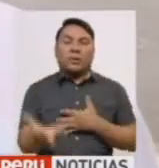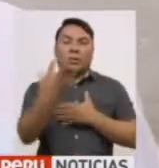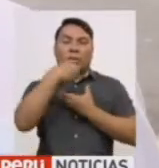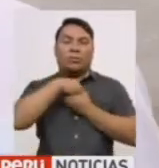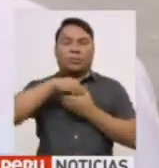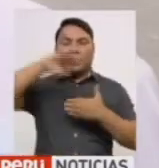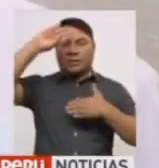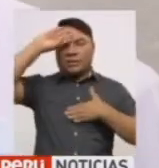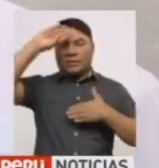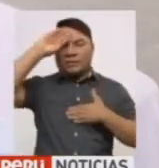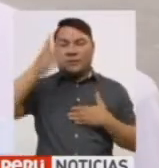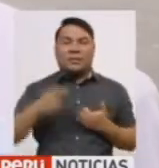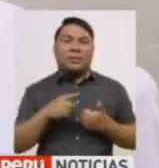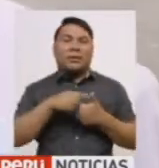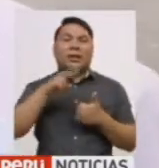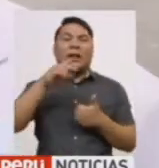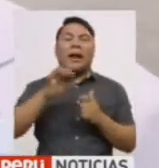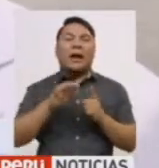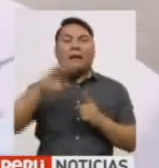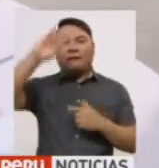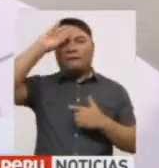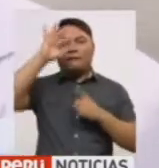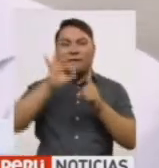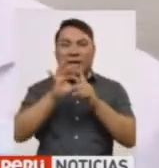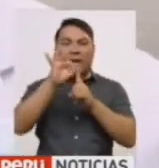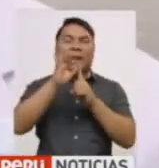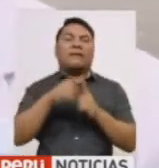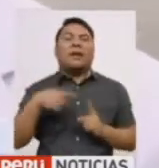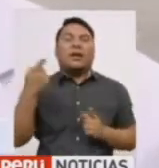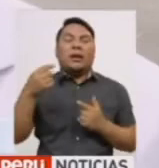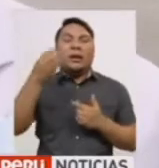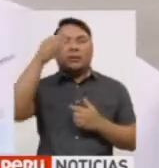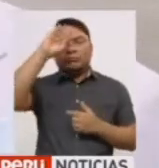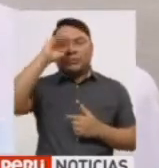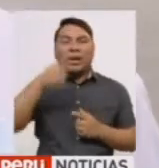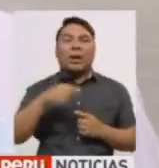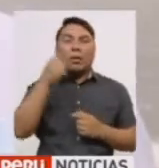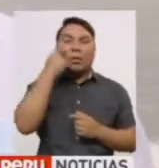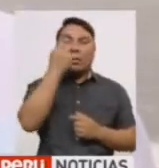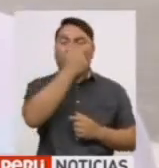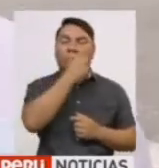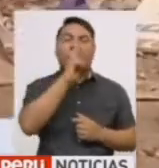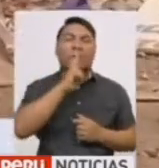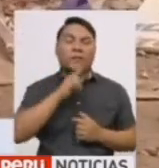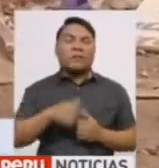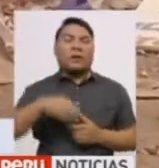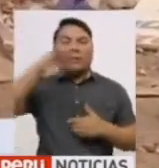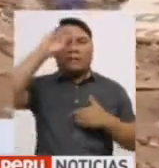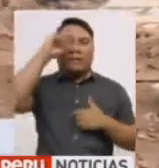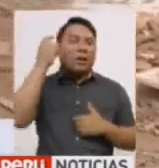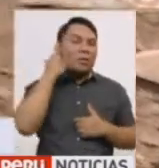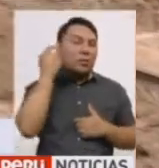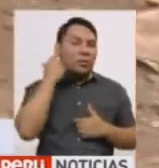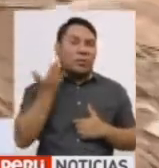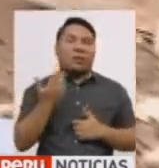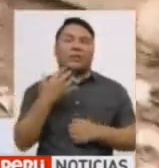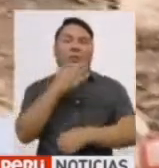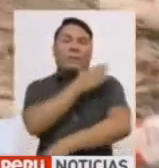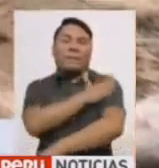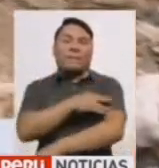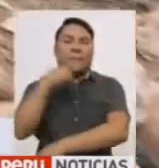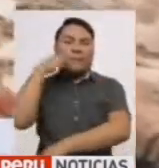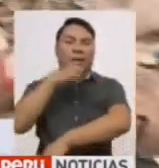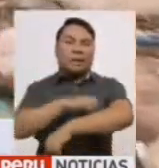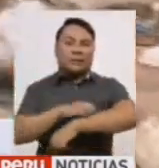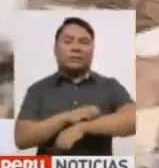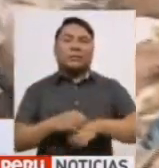digestivas como disentería, fiebre tifoidea, entre otros, ¿no? Piodermitis, conjuntivitis, enfermedades del oído. Carpallo continúa luciendo